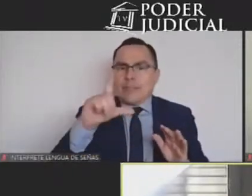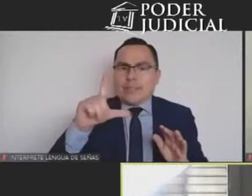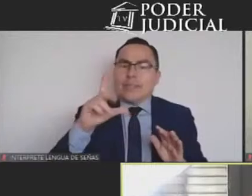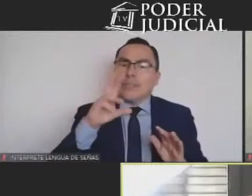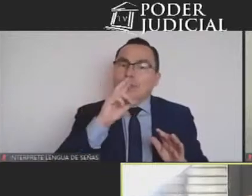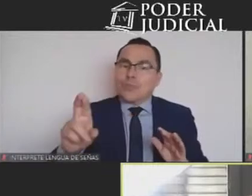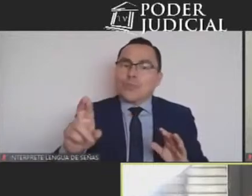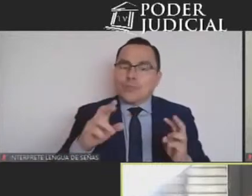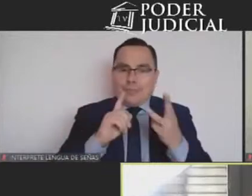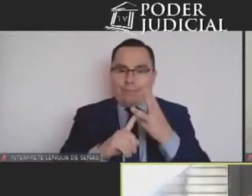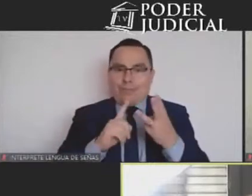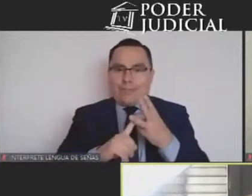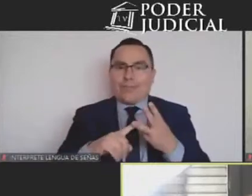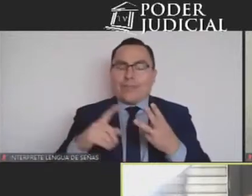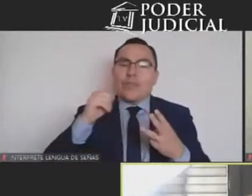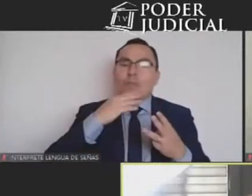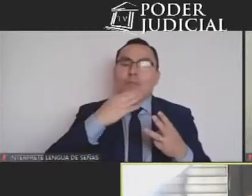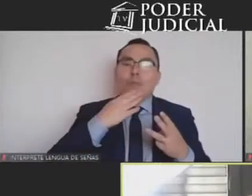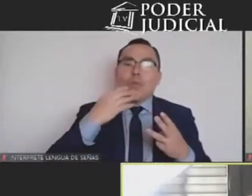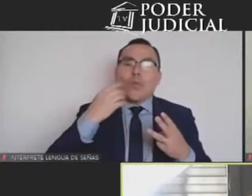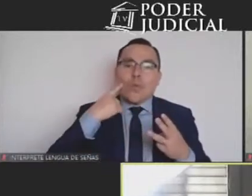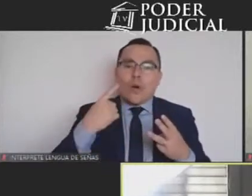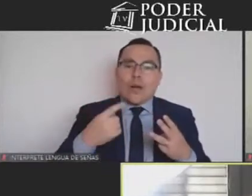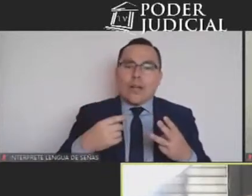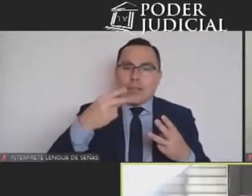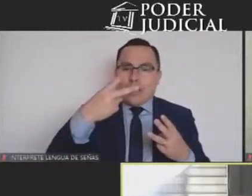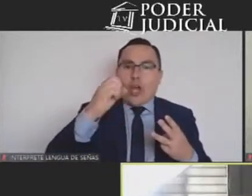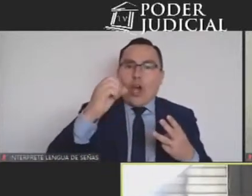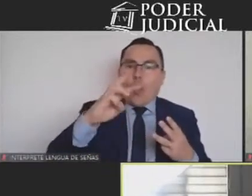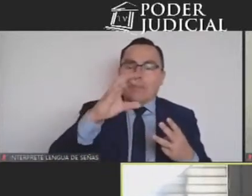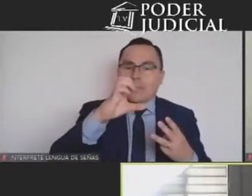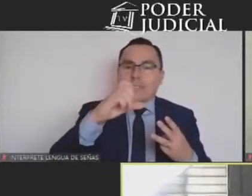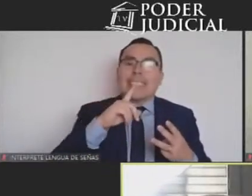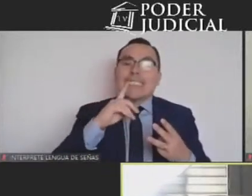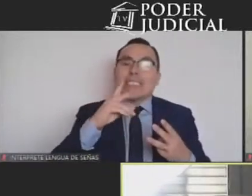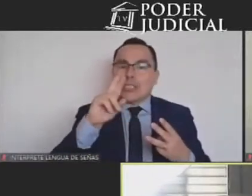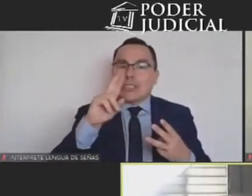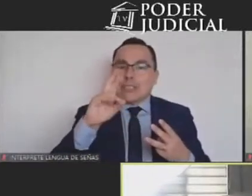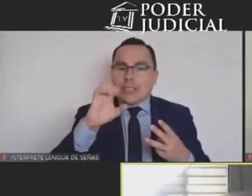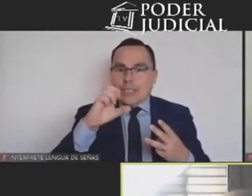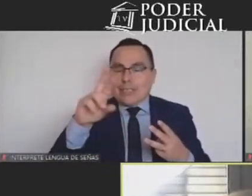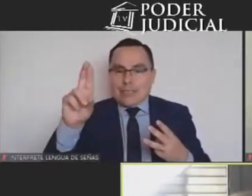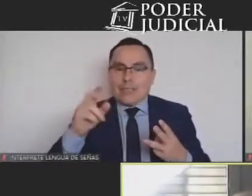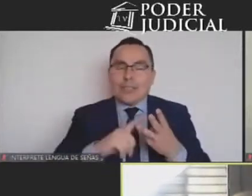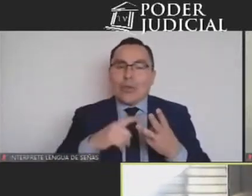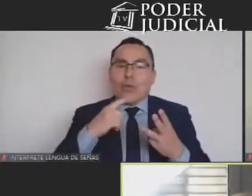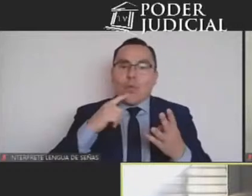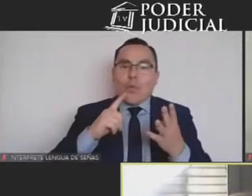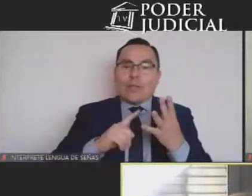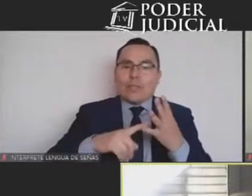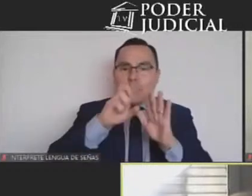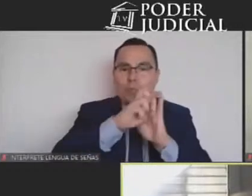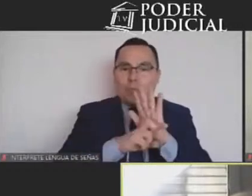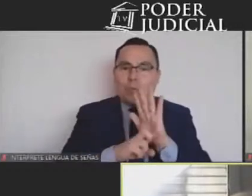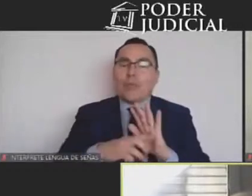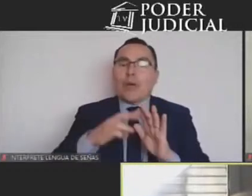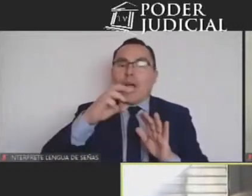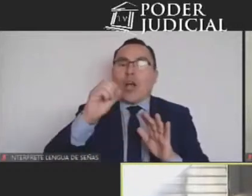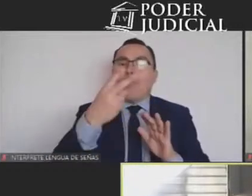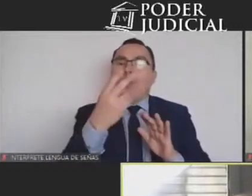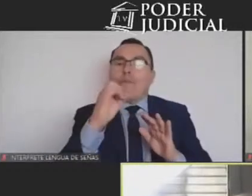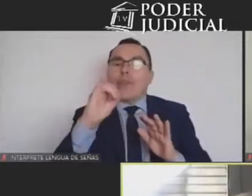el call center de la misma LTE, la atención telefónica virtual del programa Justicia Móvil,